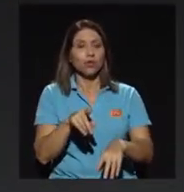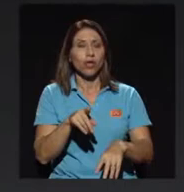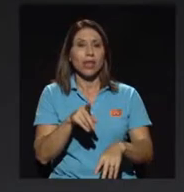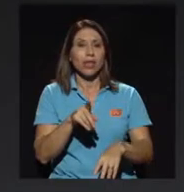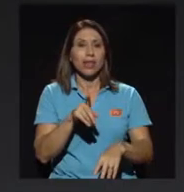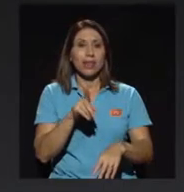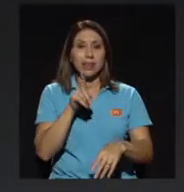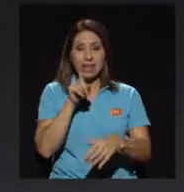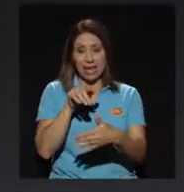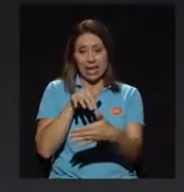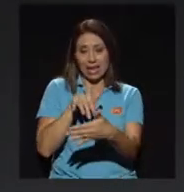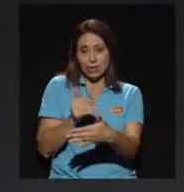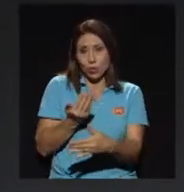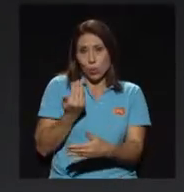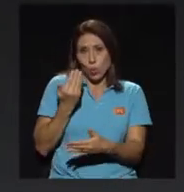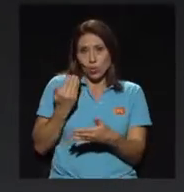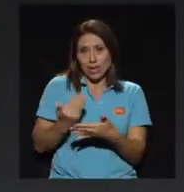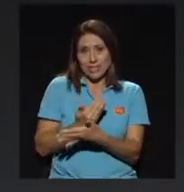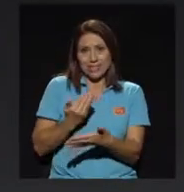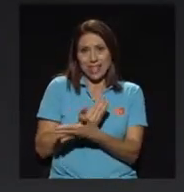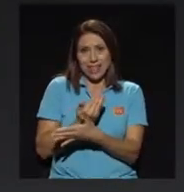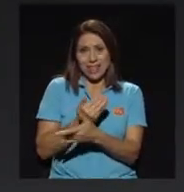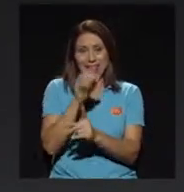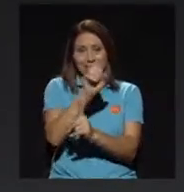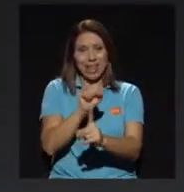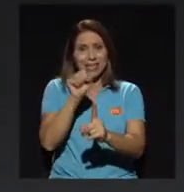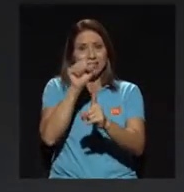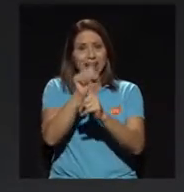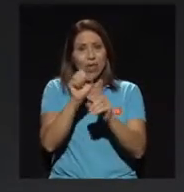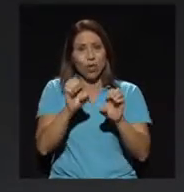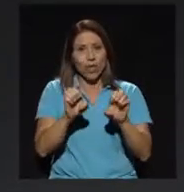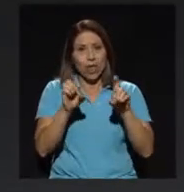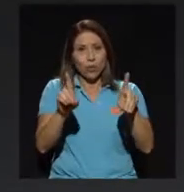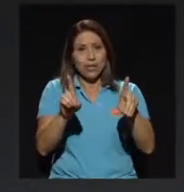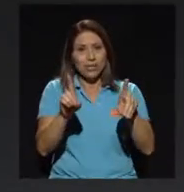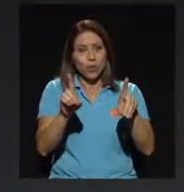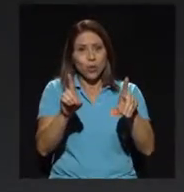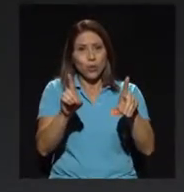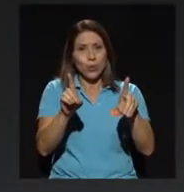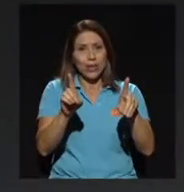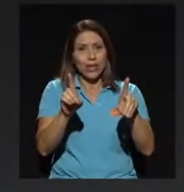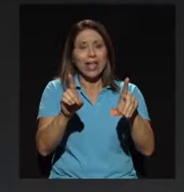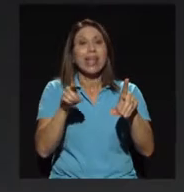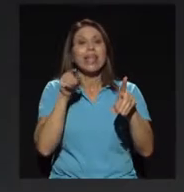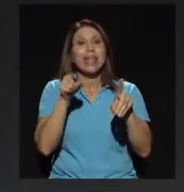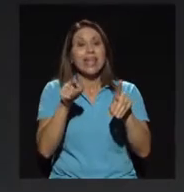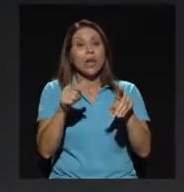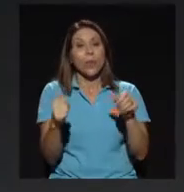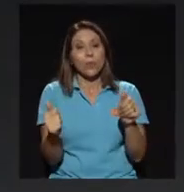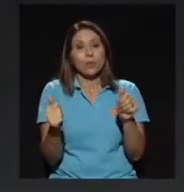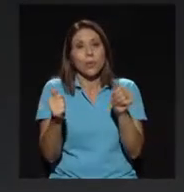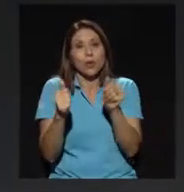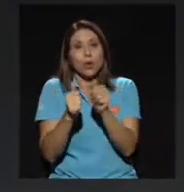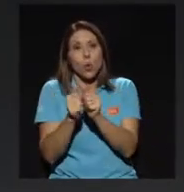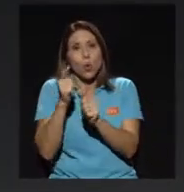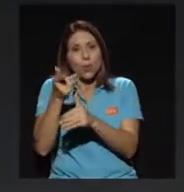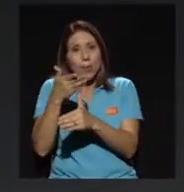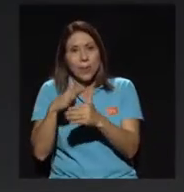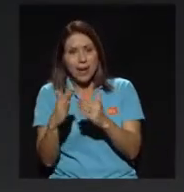del estudio reciente del estado de la educación y los vamos a poner junto con un segmento del estudio